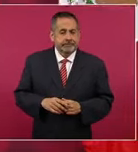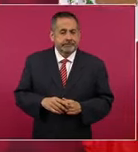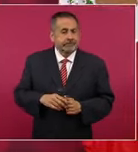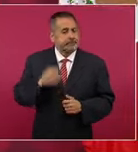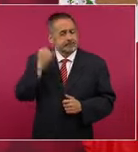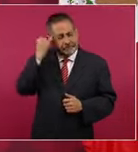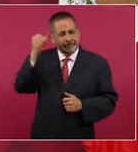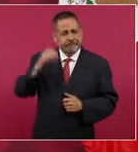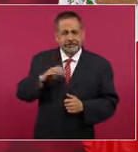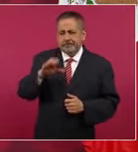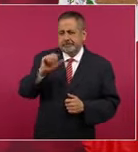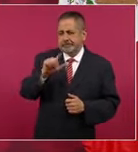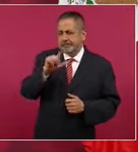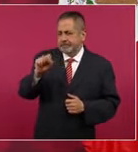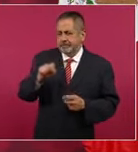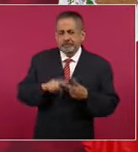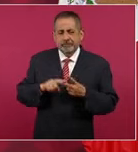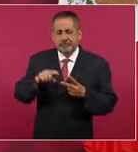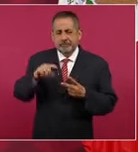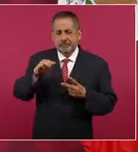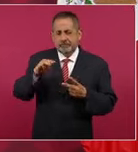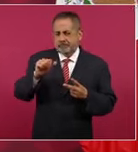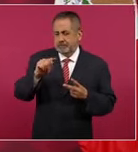Calles o López Mateos